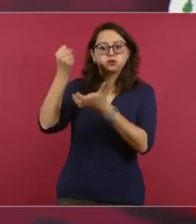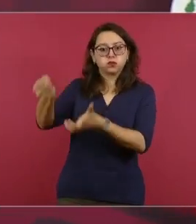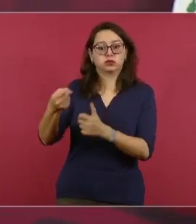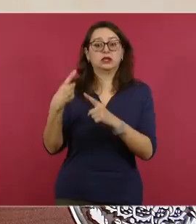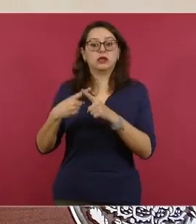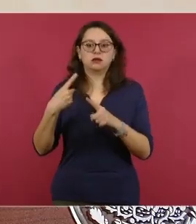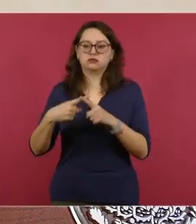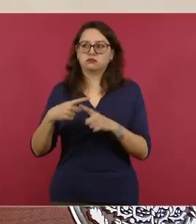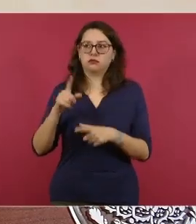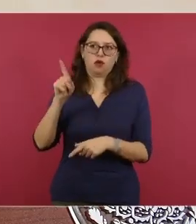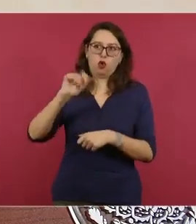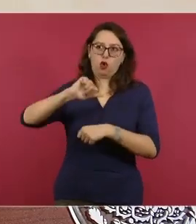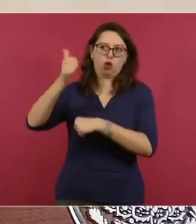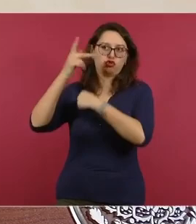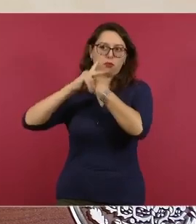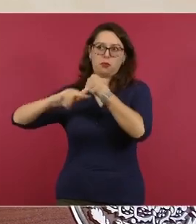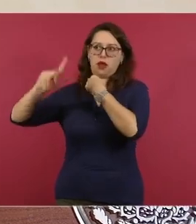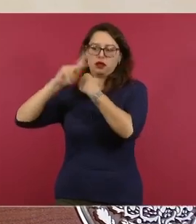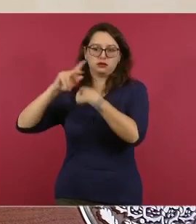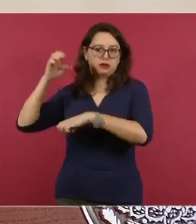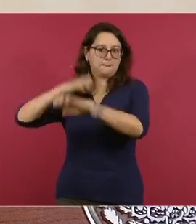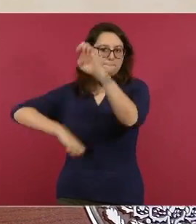dos o tres factores. Uno